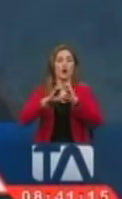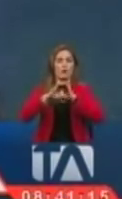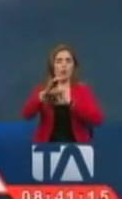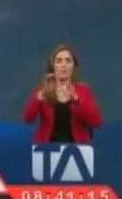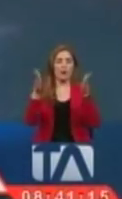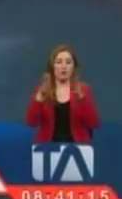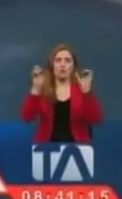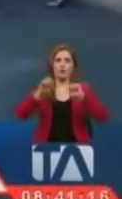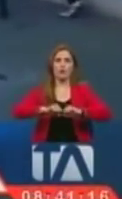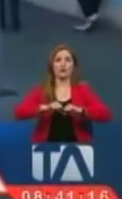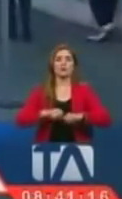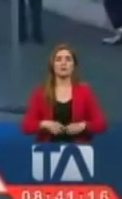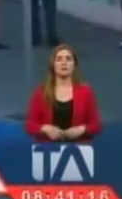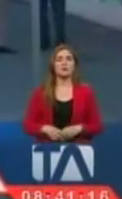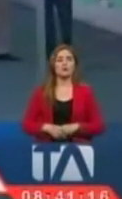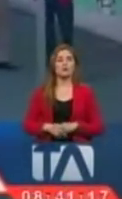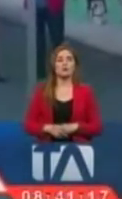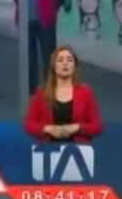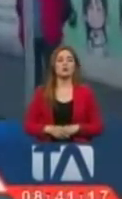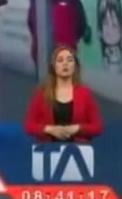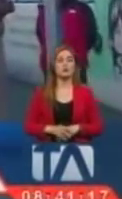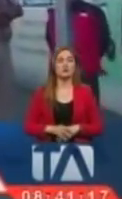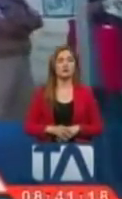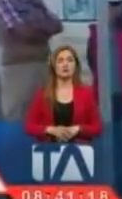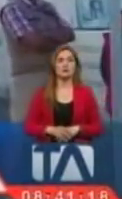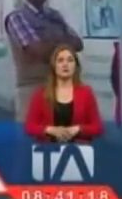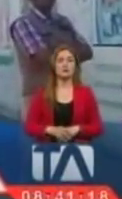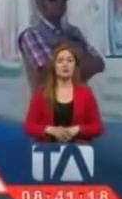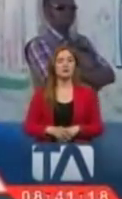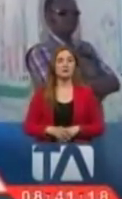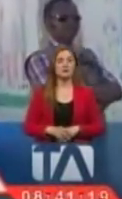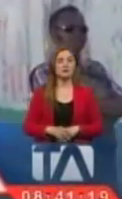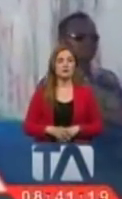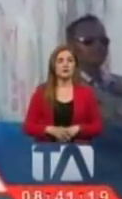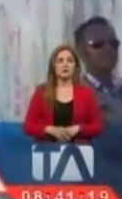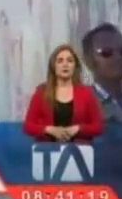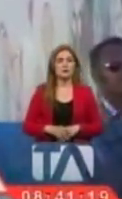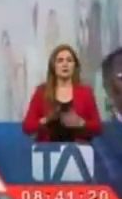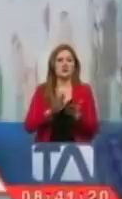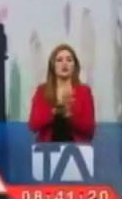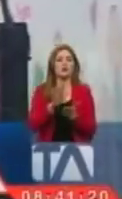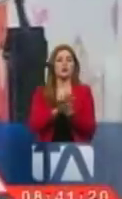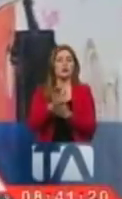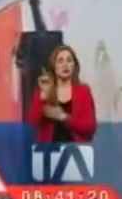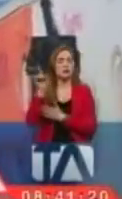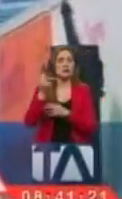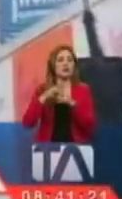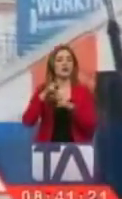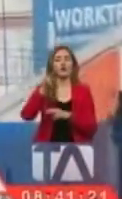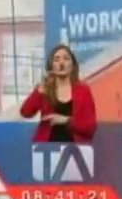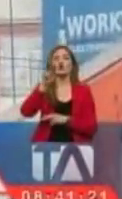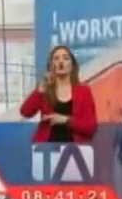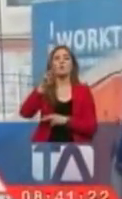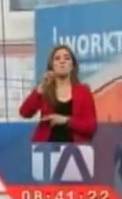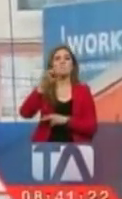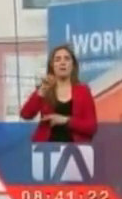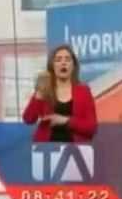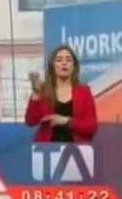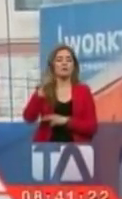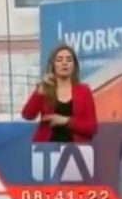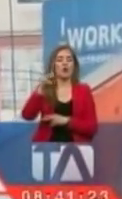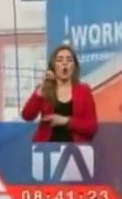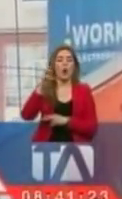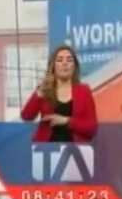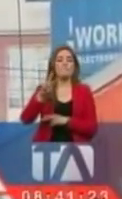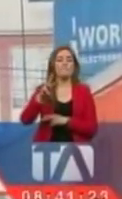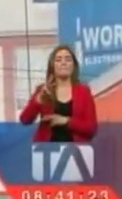bastante demanda de vehículos baker escolares por la presencia de la escuela numa pompilio leona y por eso es que se les da